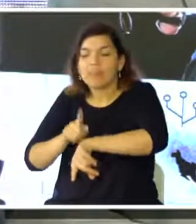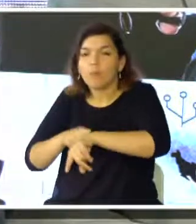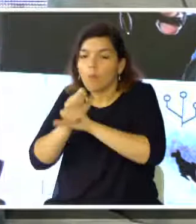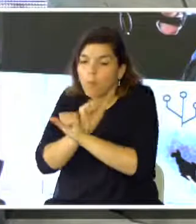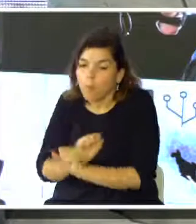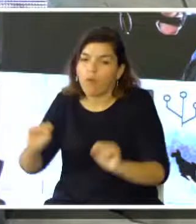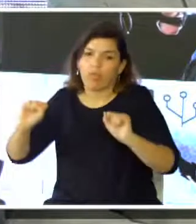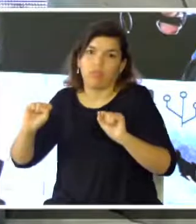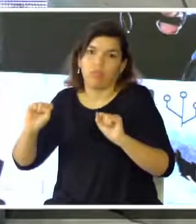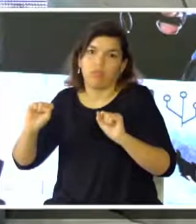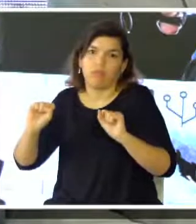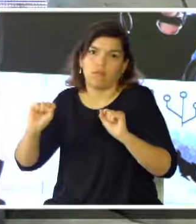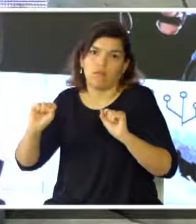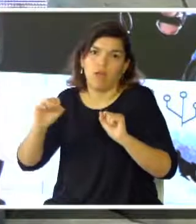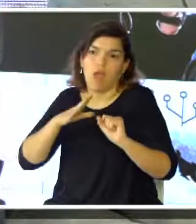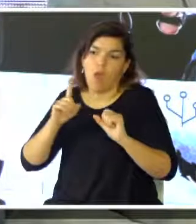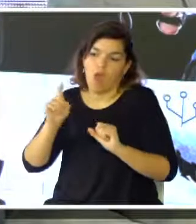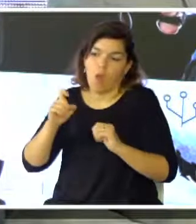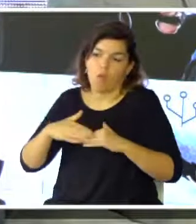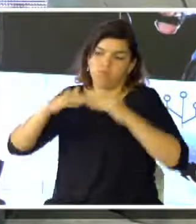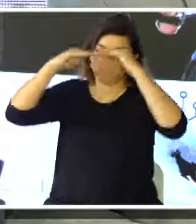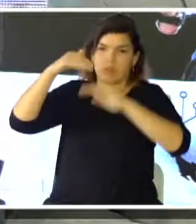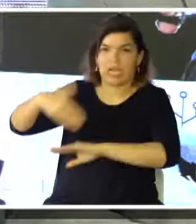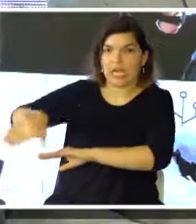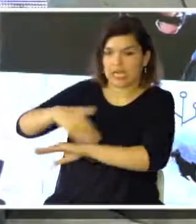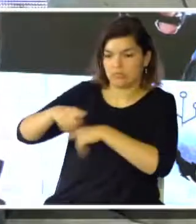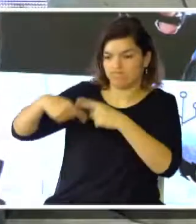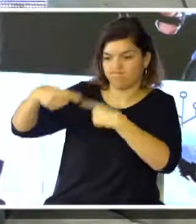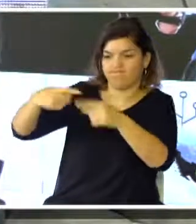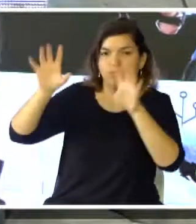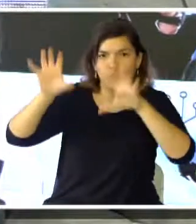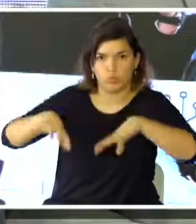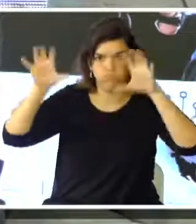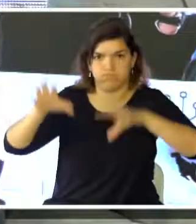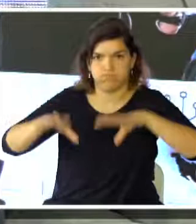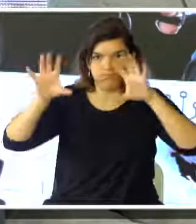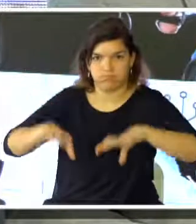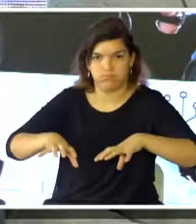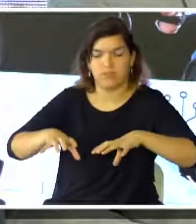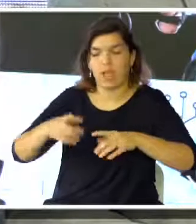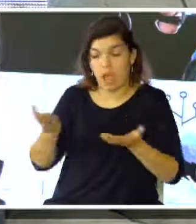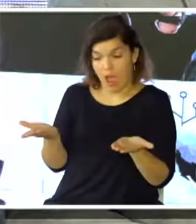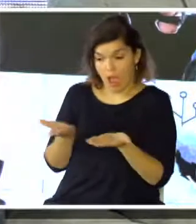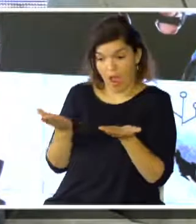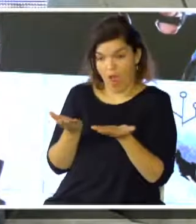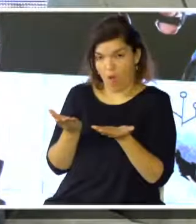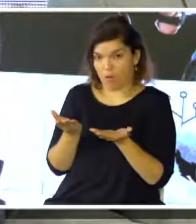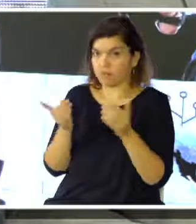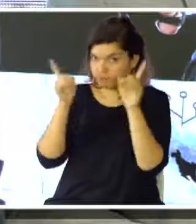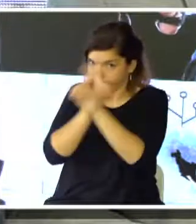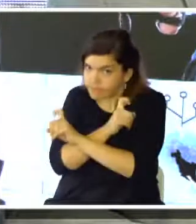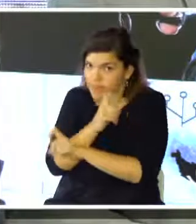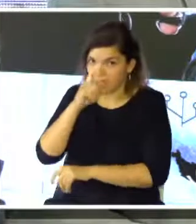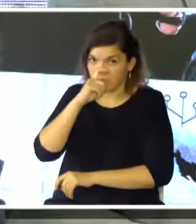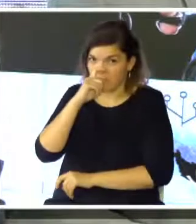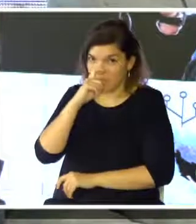llegar a haber agua en calle si siguiera lloviendo de esa manera la verdad es que ahora está lloviendo muy fuerte